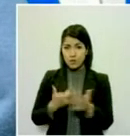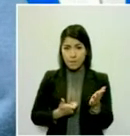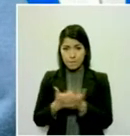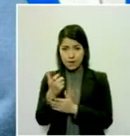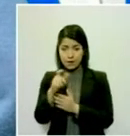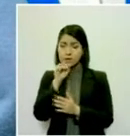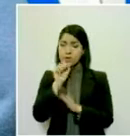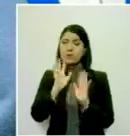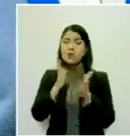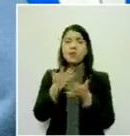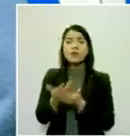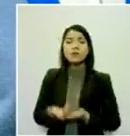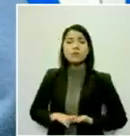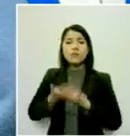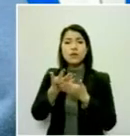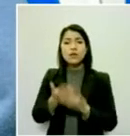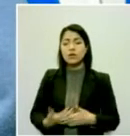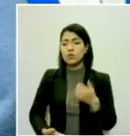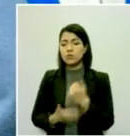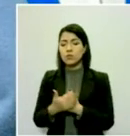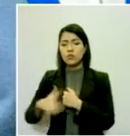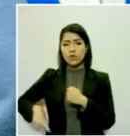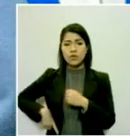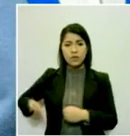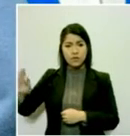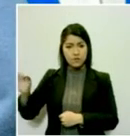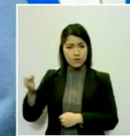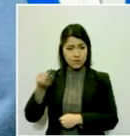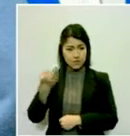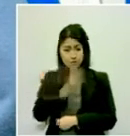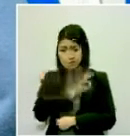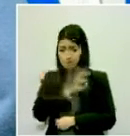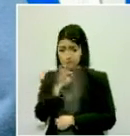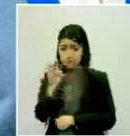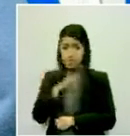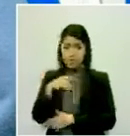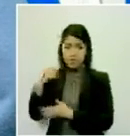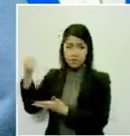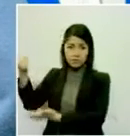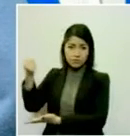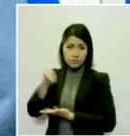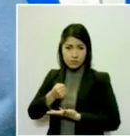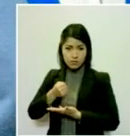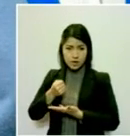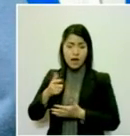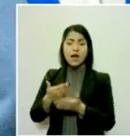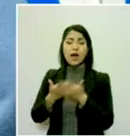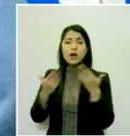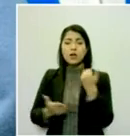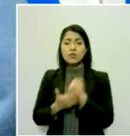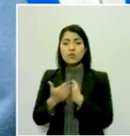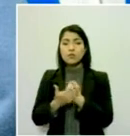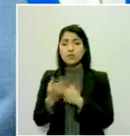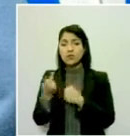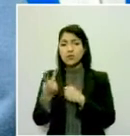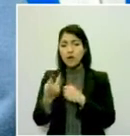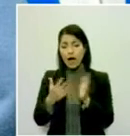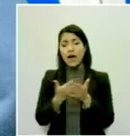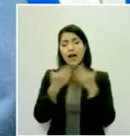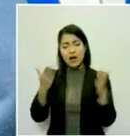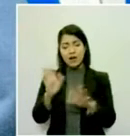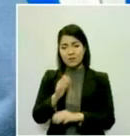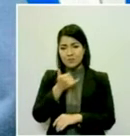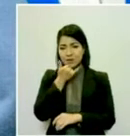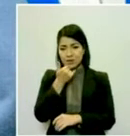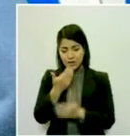estamos ya en espera de que el gobierno federal nos haga llegar los montos para este año 2022, recordando que es un